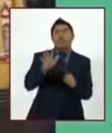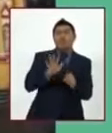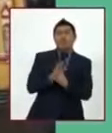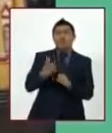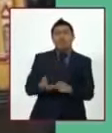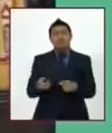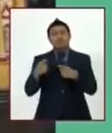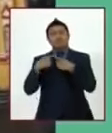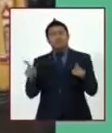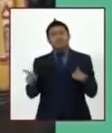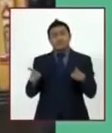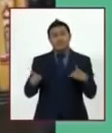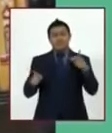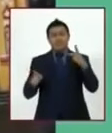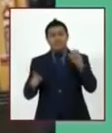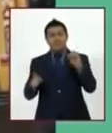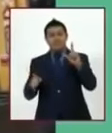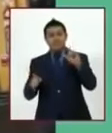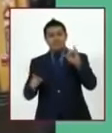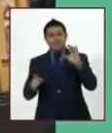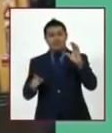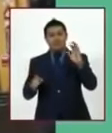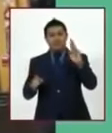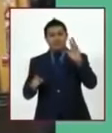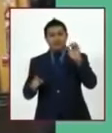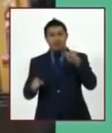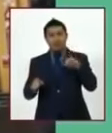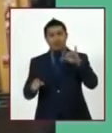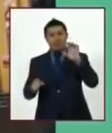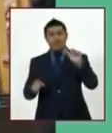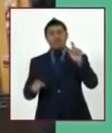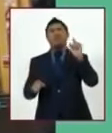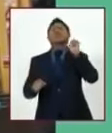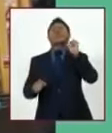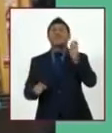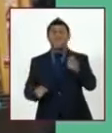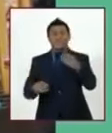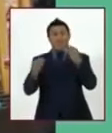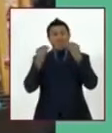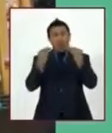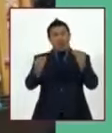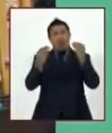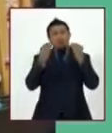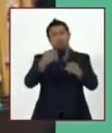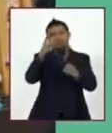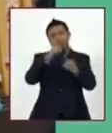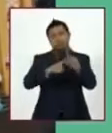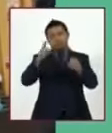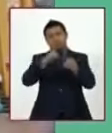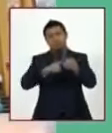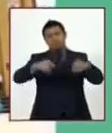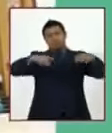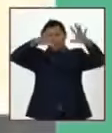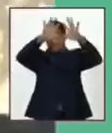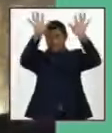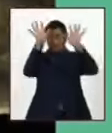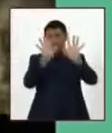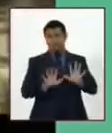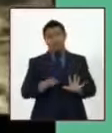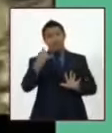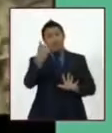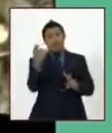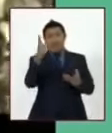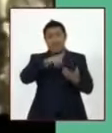Fundamentalmente por la policromía, la gran cantidad de colores que van a surgir en las fachadas y en los interiores. Una